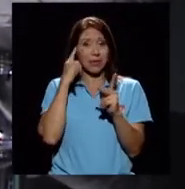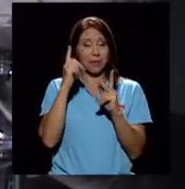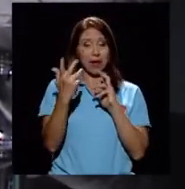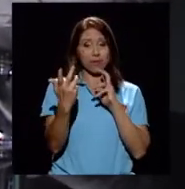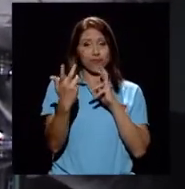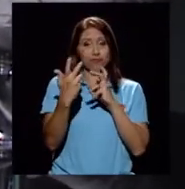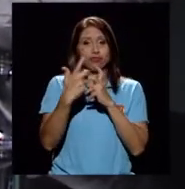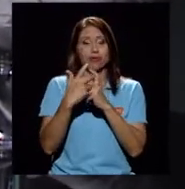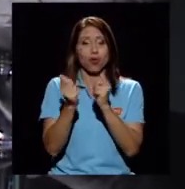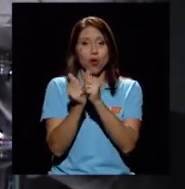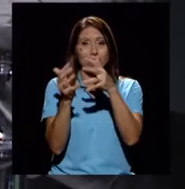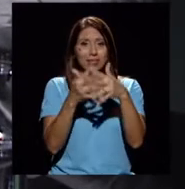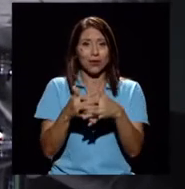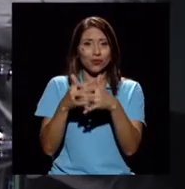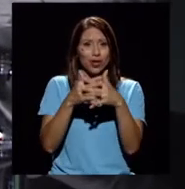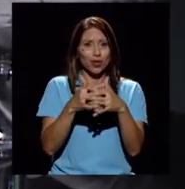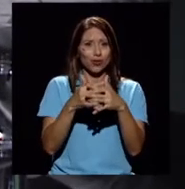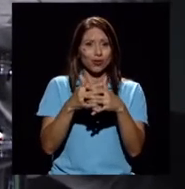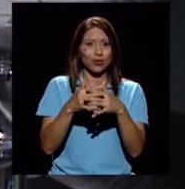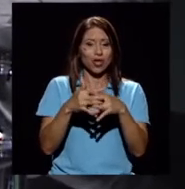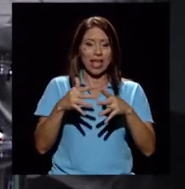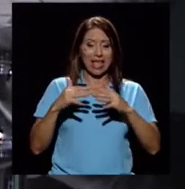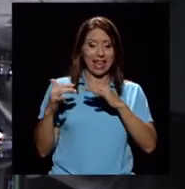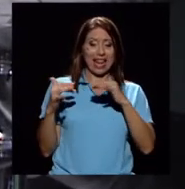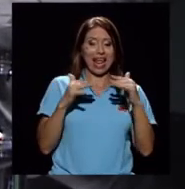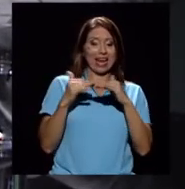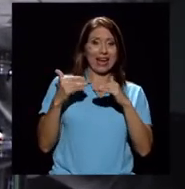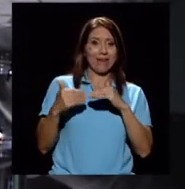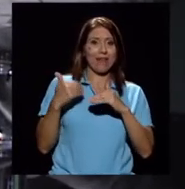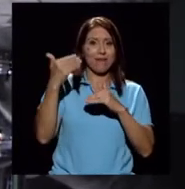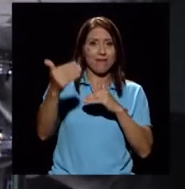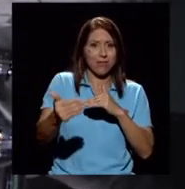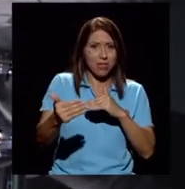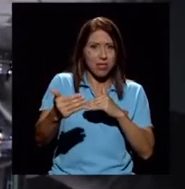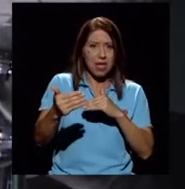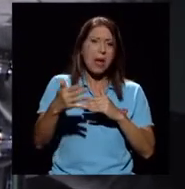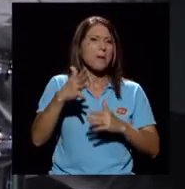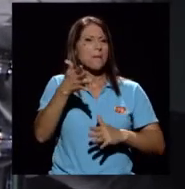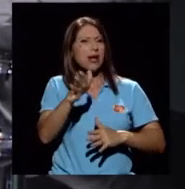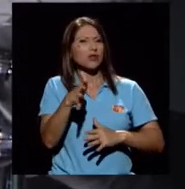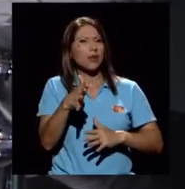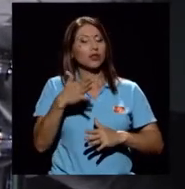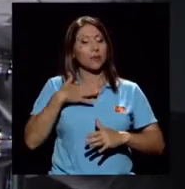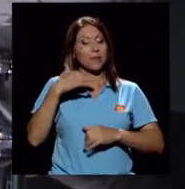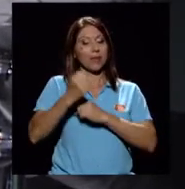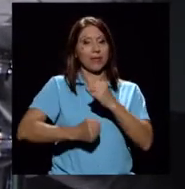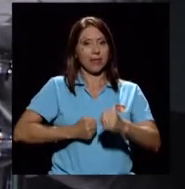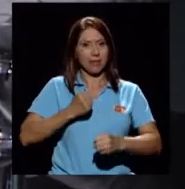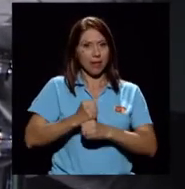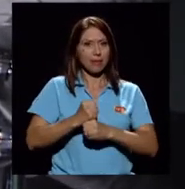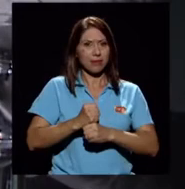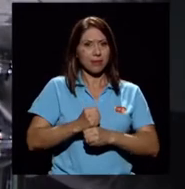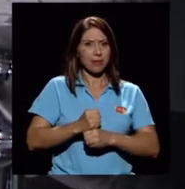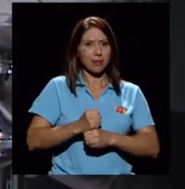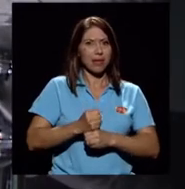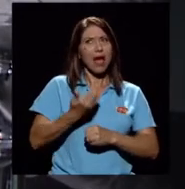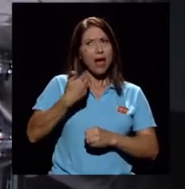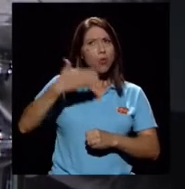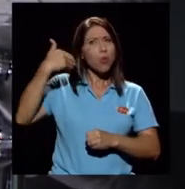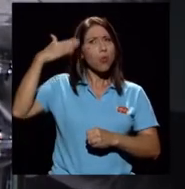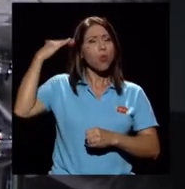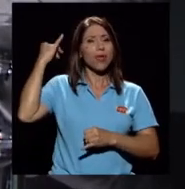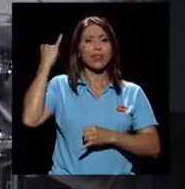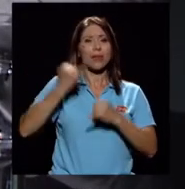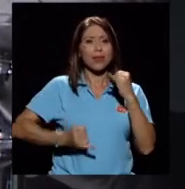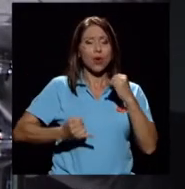toda la postguerra más o menos es la edad mía que es la que aparente es lo que hace que terminó la guerra mundial y